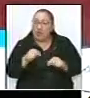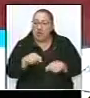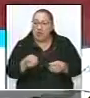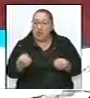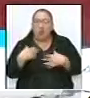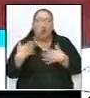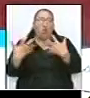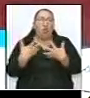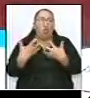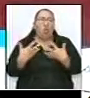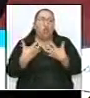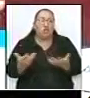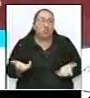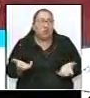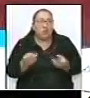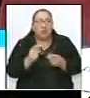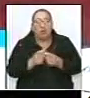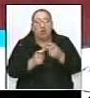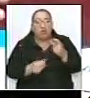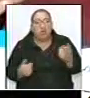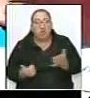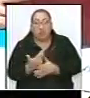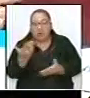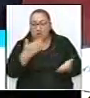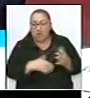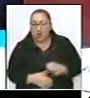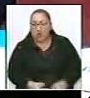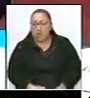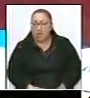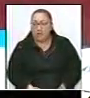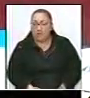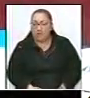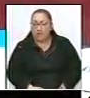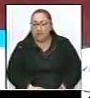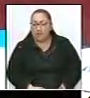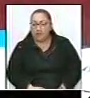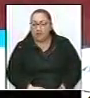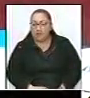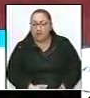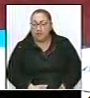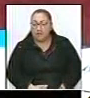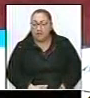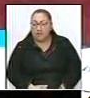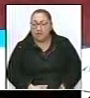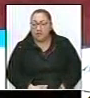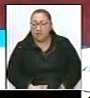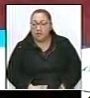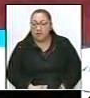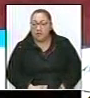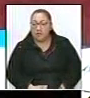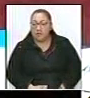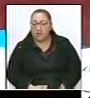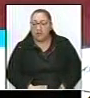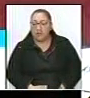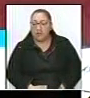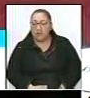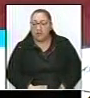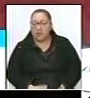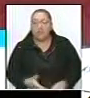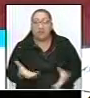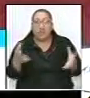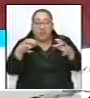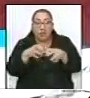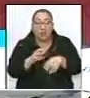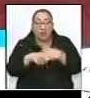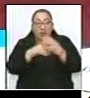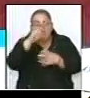todo con odios. Y acá hay muchos parlamentarios nuevos que traen las cosas como cada uno jala para su casa. Y acá tenemos que jalar para el país,